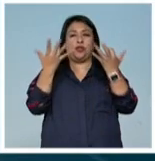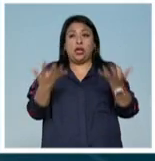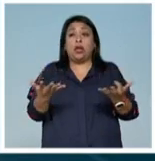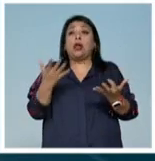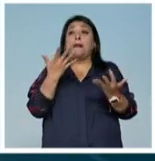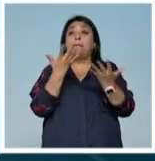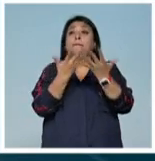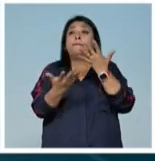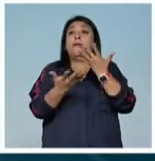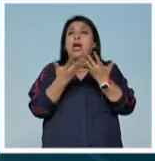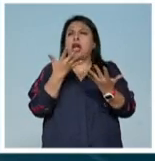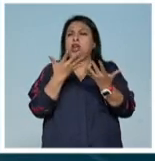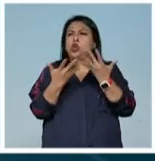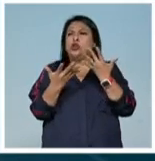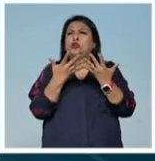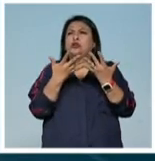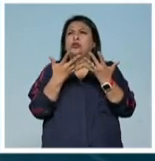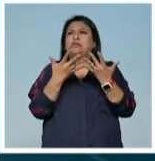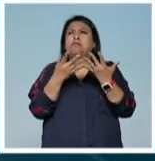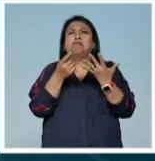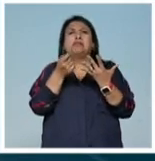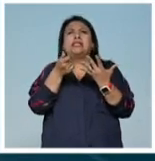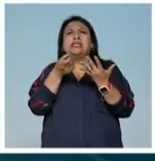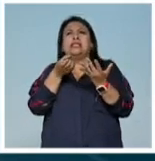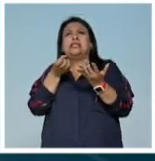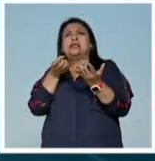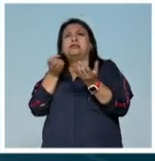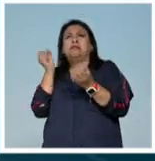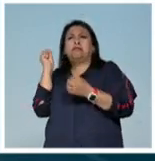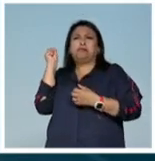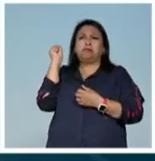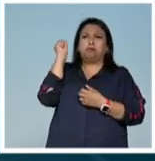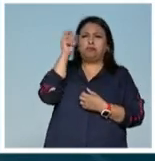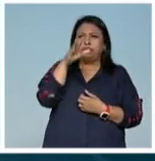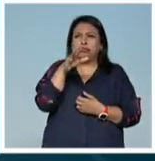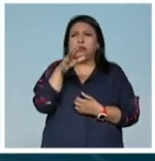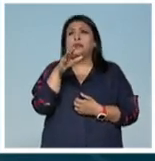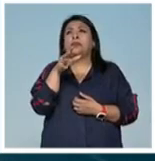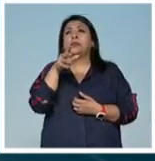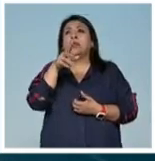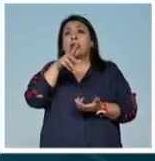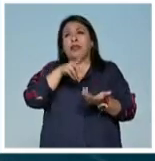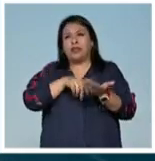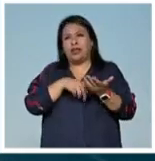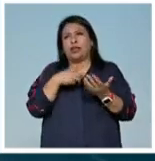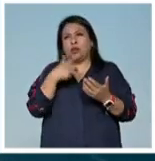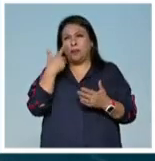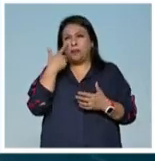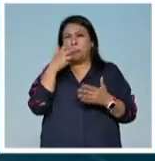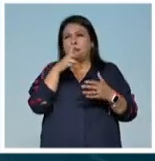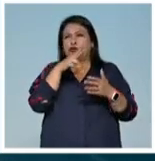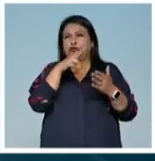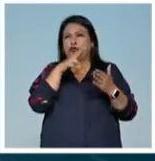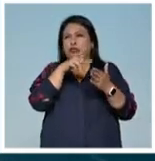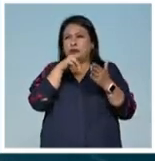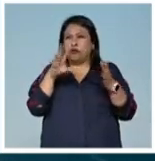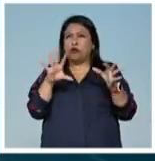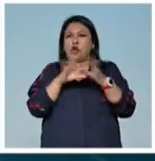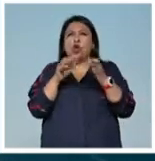sus manos en una posición como si lanzara algo, y dentro de las pictografías asociadas